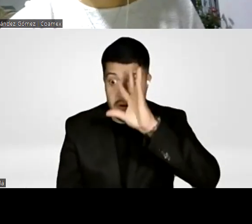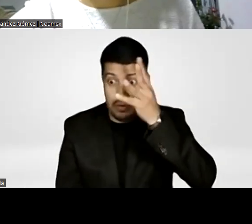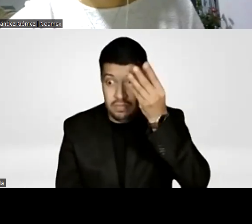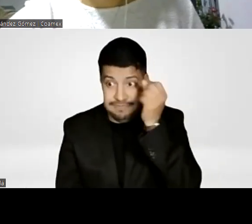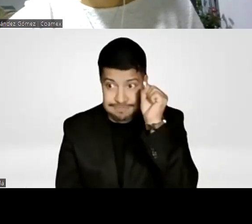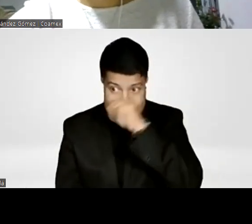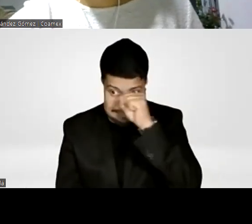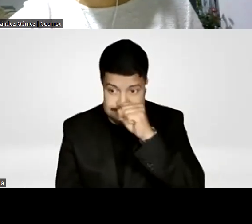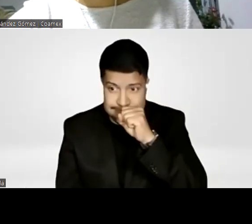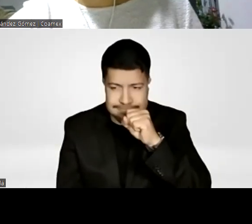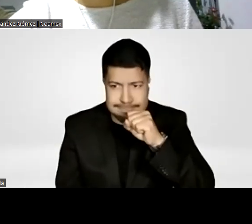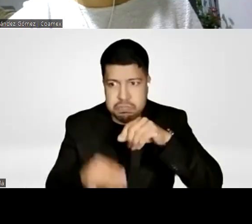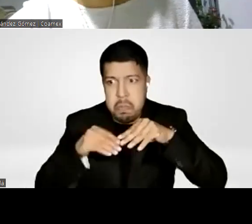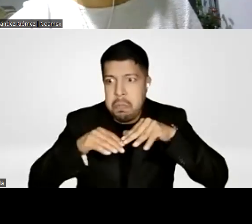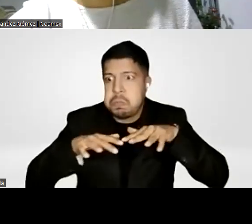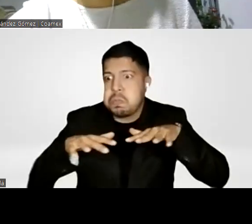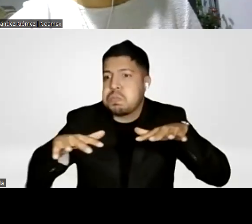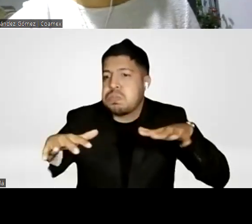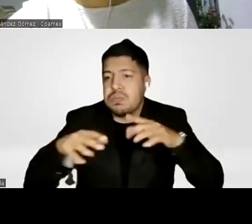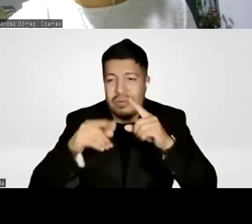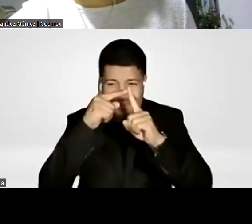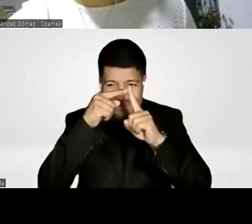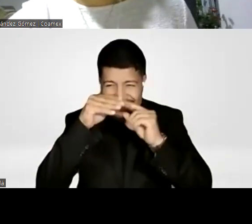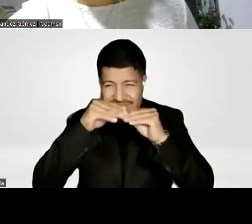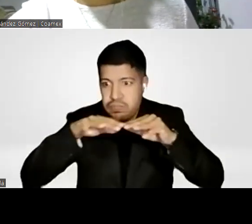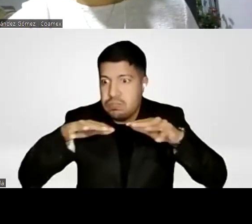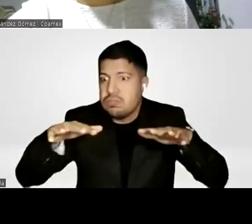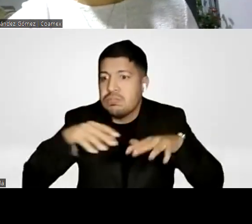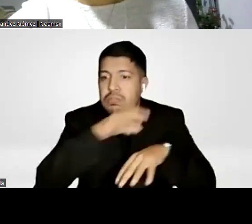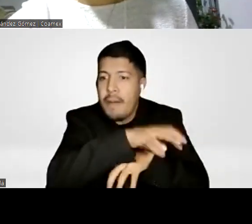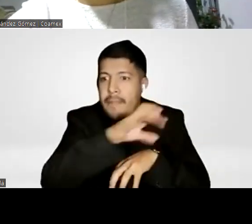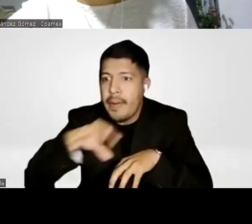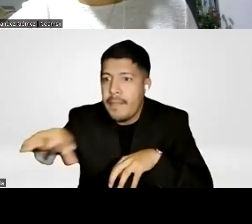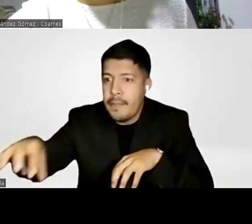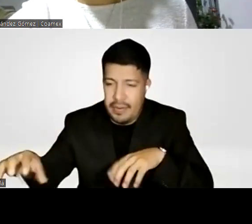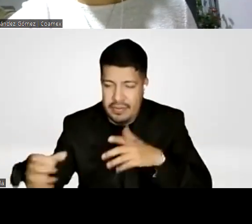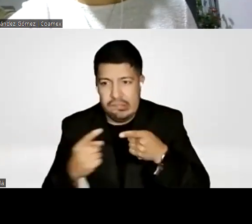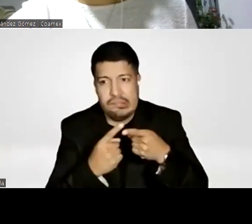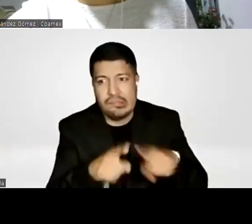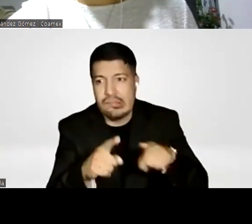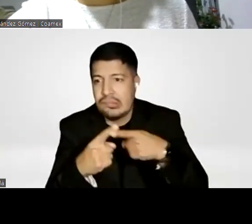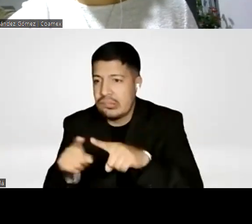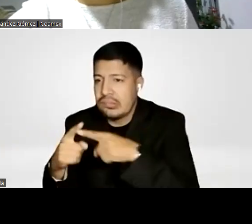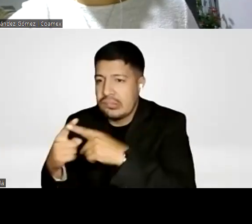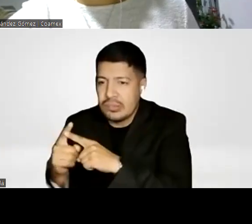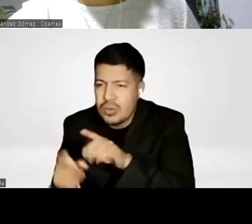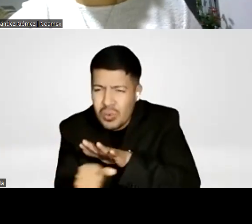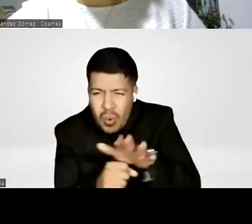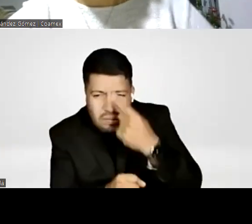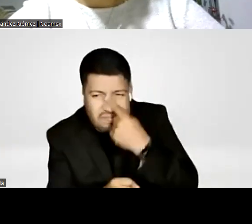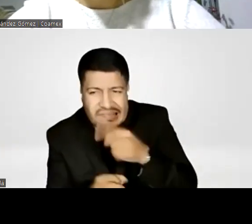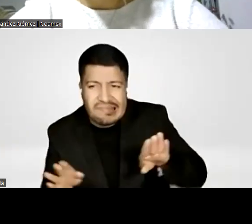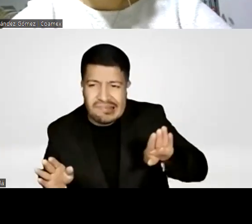De pronto, la precisión de las recomendaciones va a ser acorde a qué perfil de autismo estás